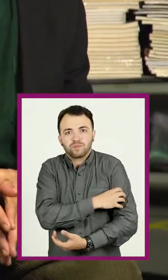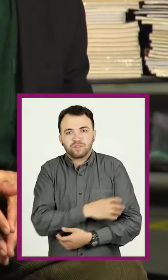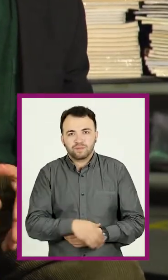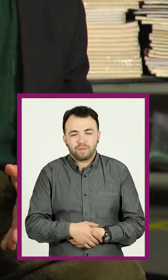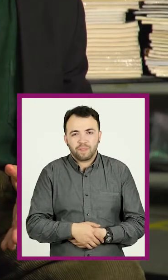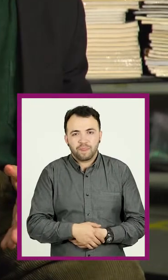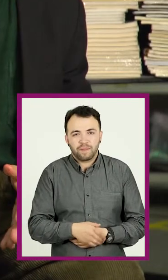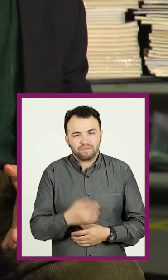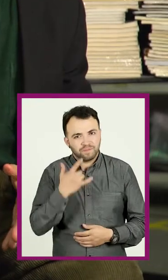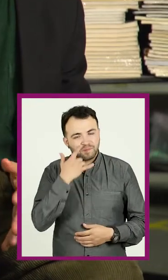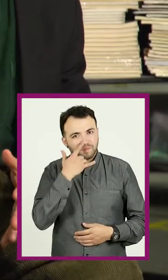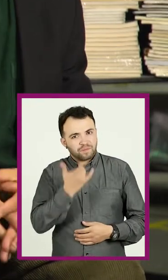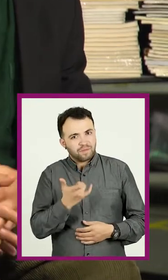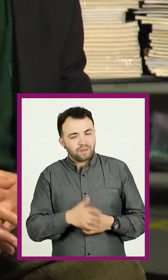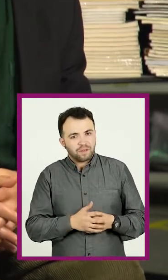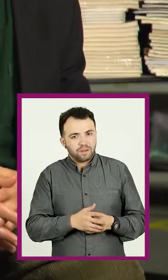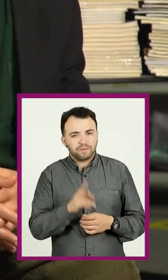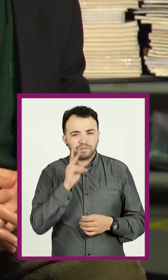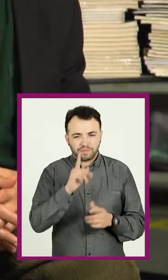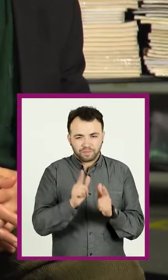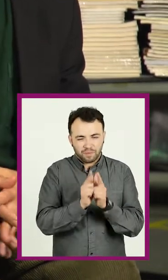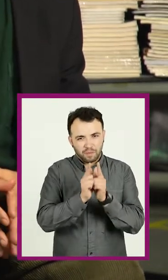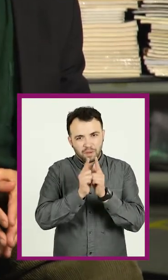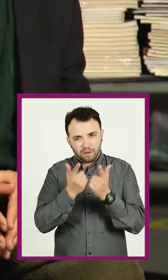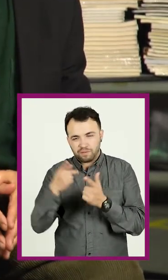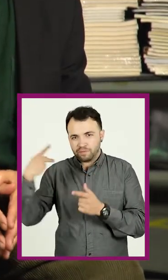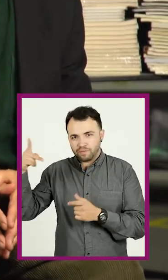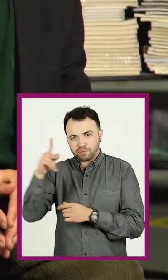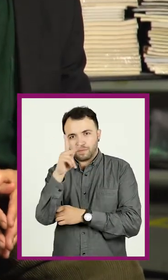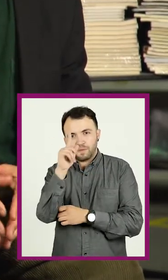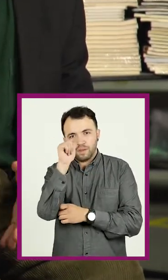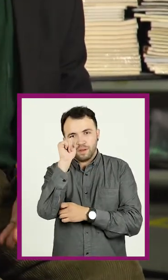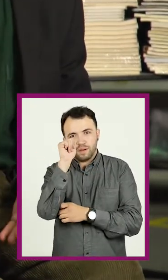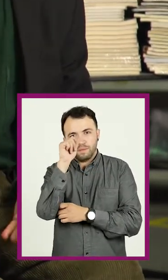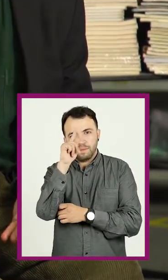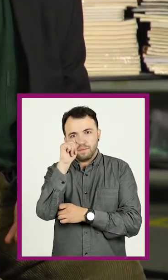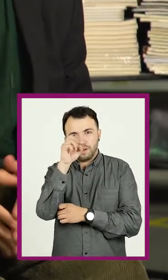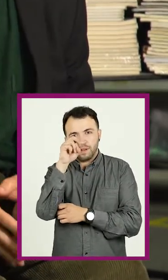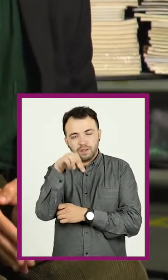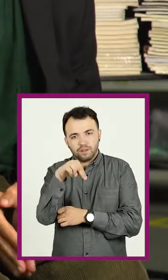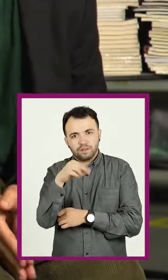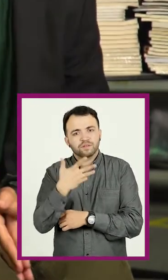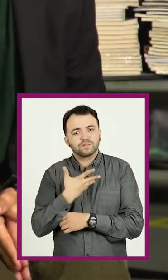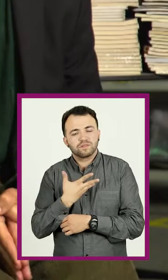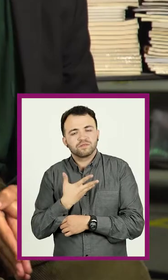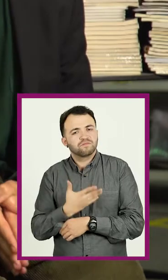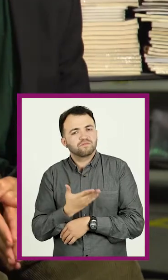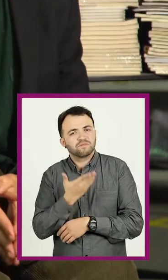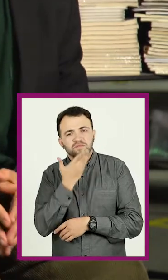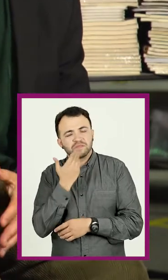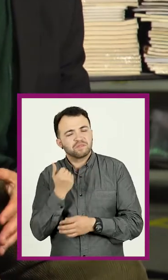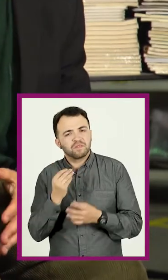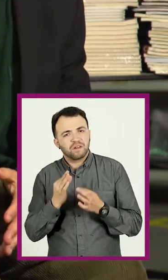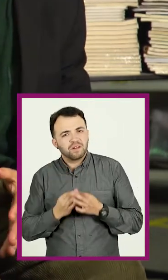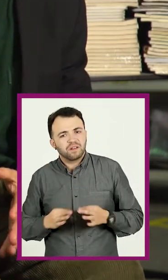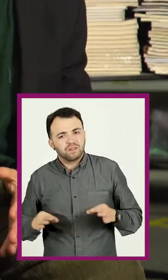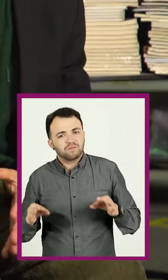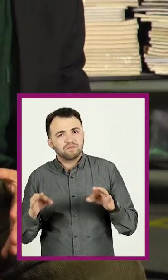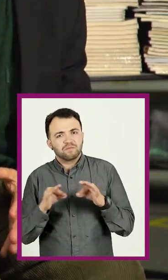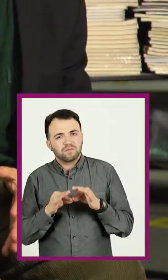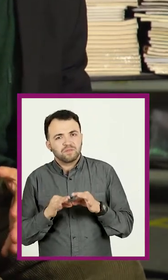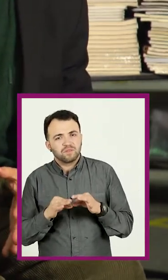Recuerda que al final del libro noveno de República dice que no tiene tanta importancia que su